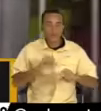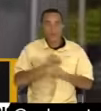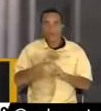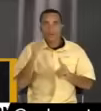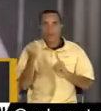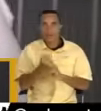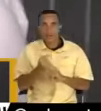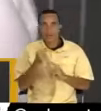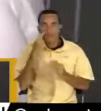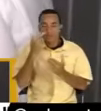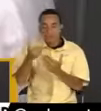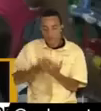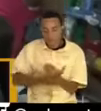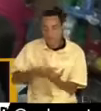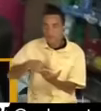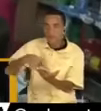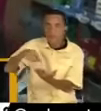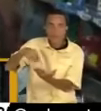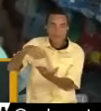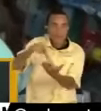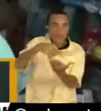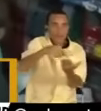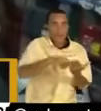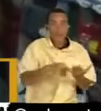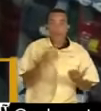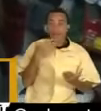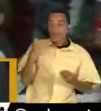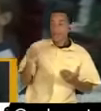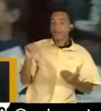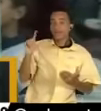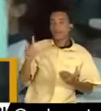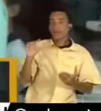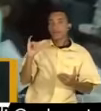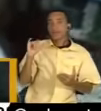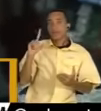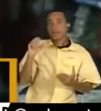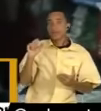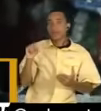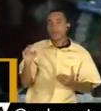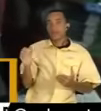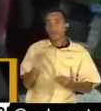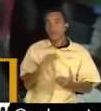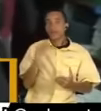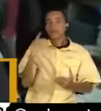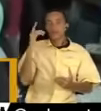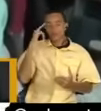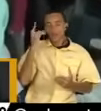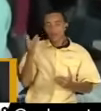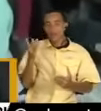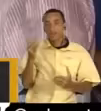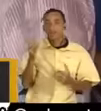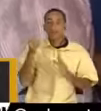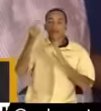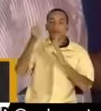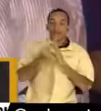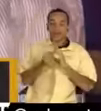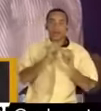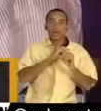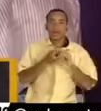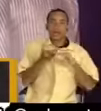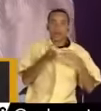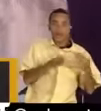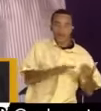de recolección de firmas de la señora Liliana Botero de Cote, recordemos, viuda del alcalde de Barranca Bermeja, el arquitecto Edgar